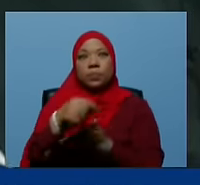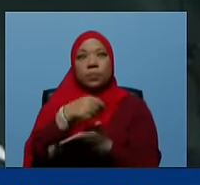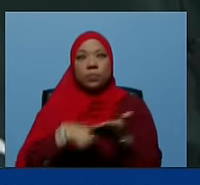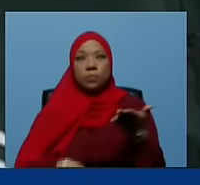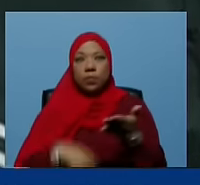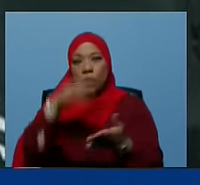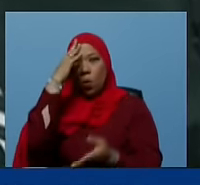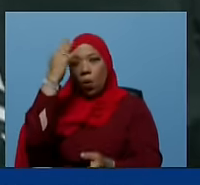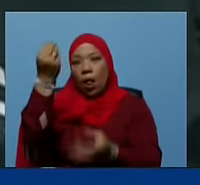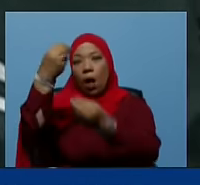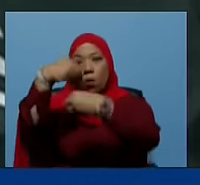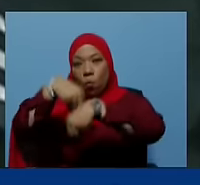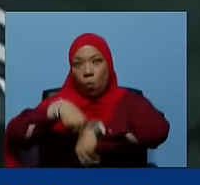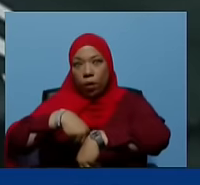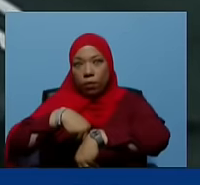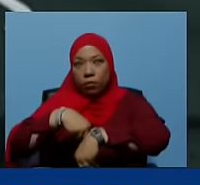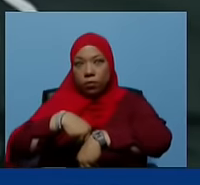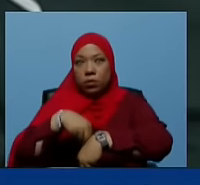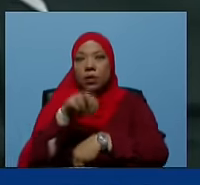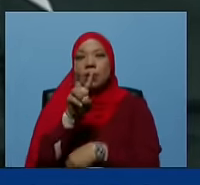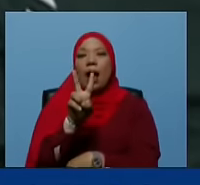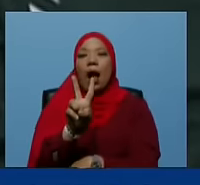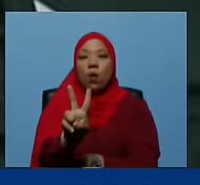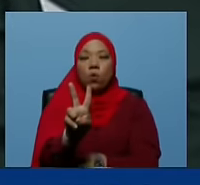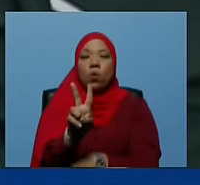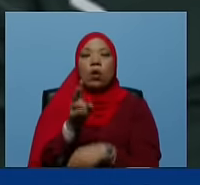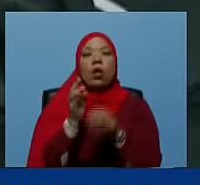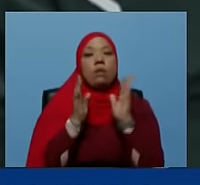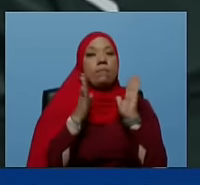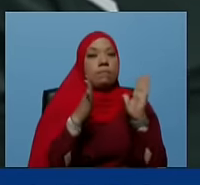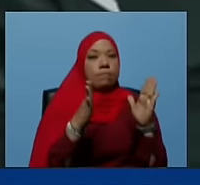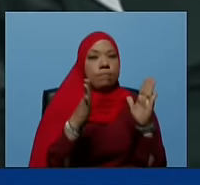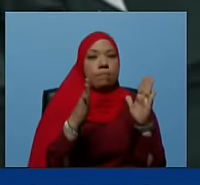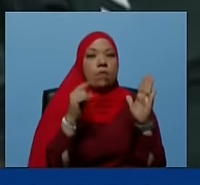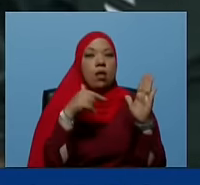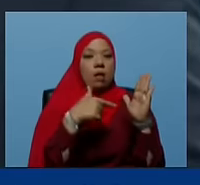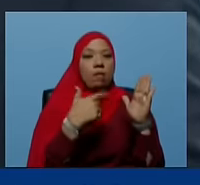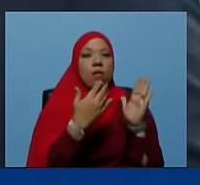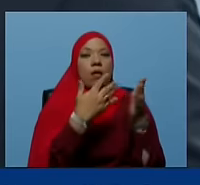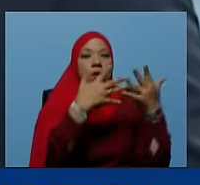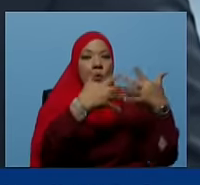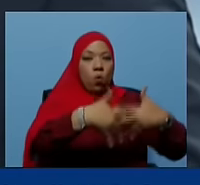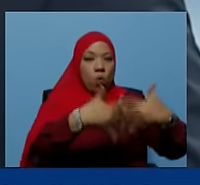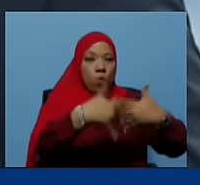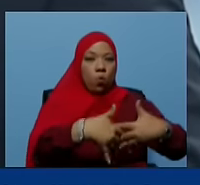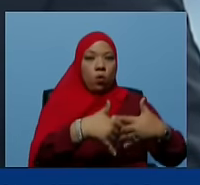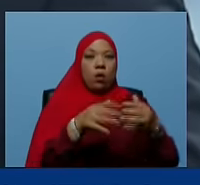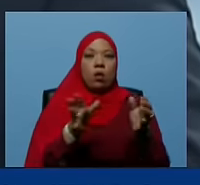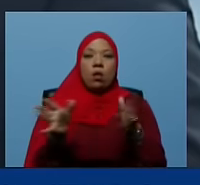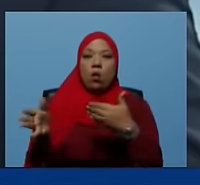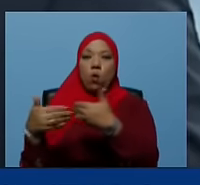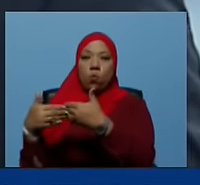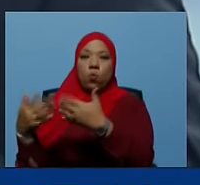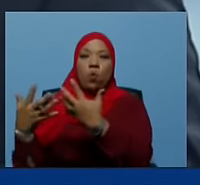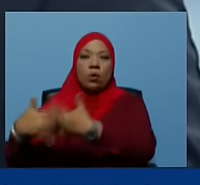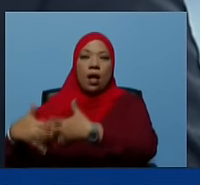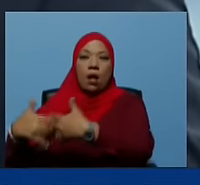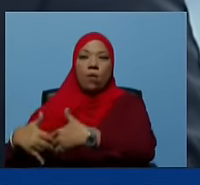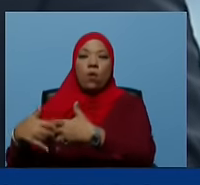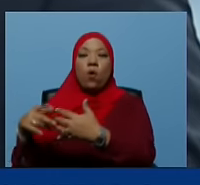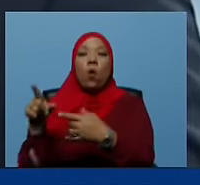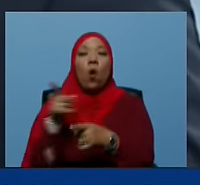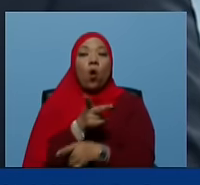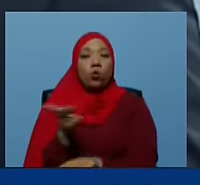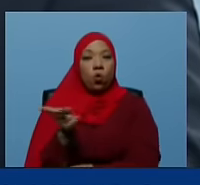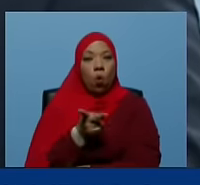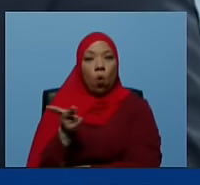un acuerdo de dos bloques, el bloque Barracuda y el bloque Boca Serpiente, que la suma de